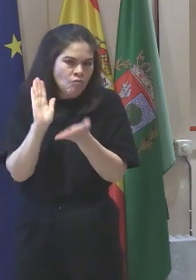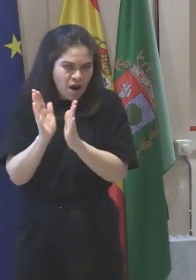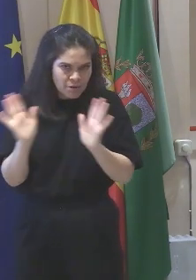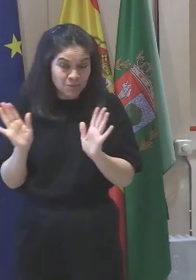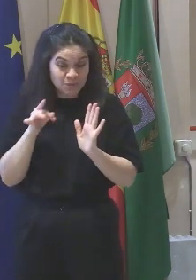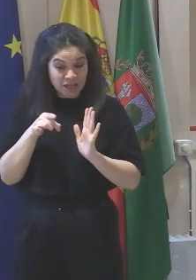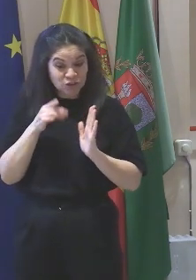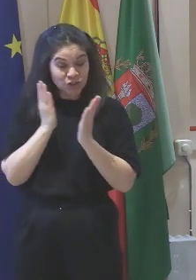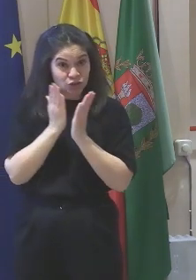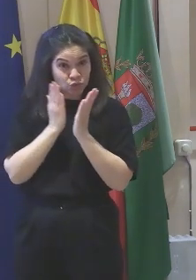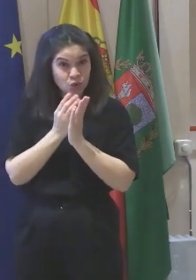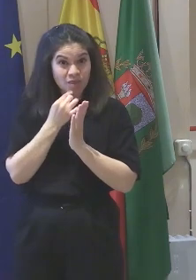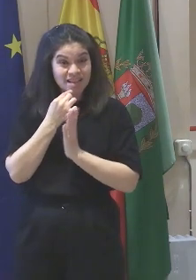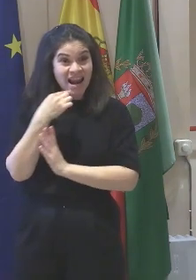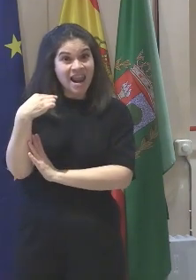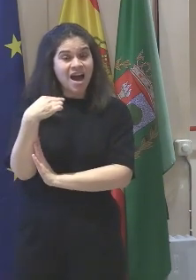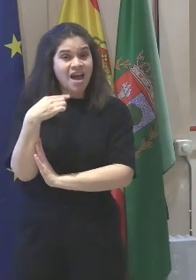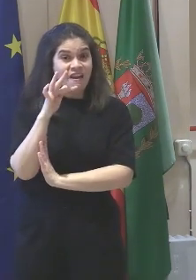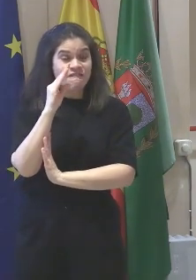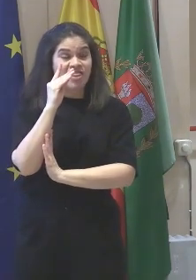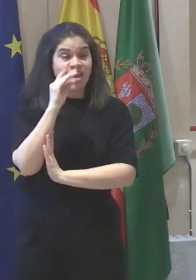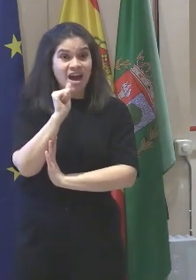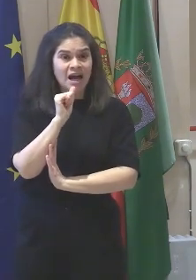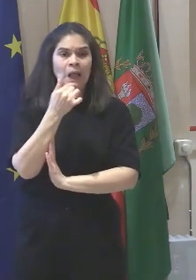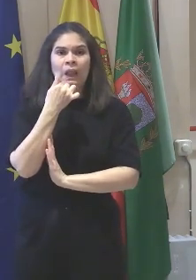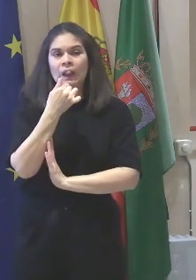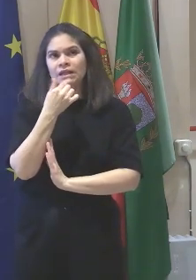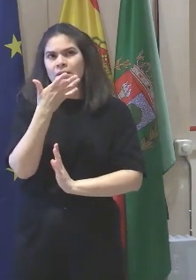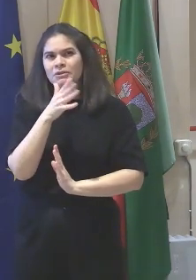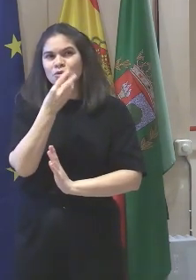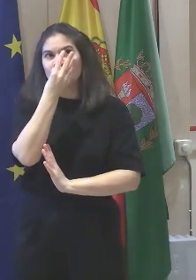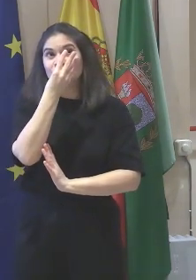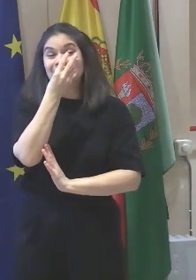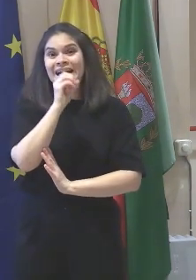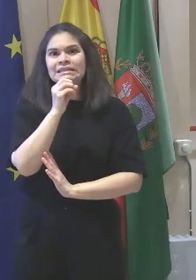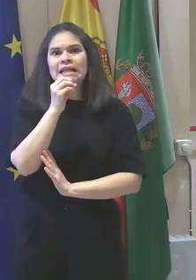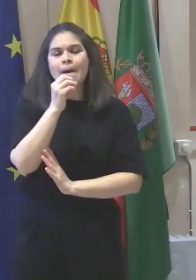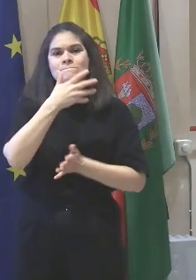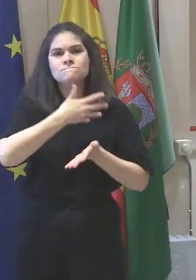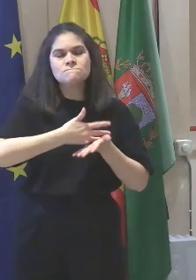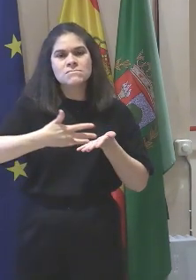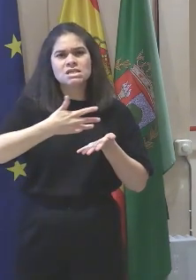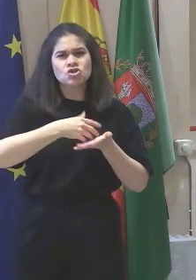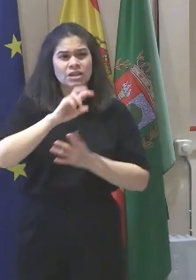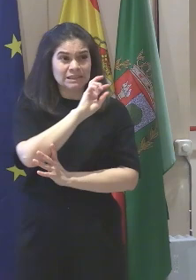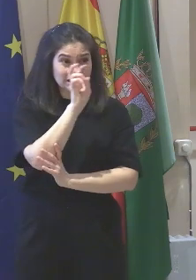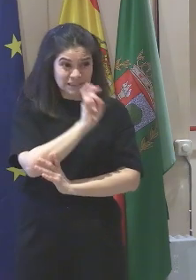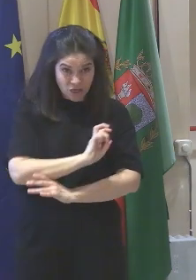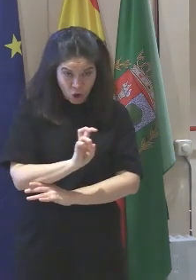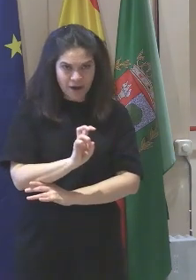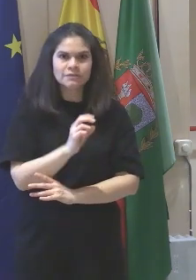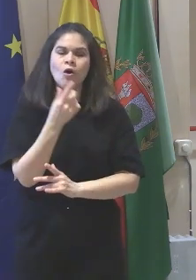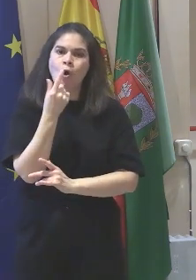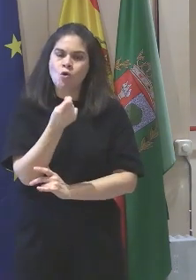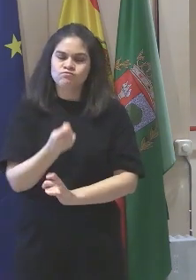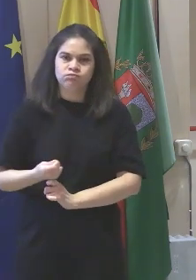en contexto, la FDA sugiere que de mediana cuestan en torno a 30 millones de dólares, cualquiera de estos estudios. Entonces podemos también